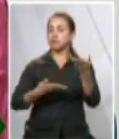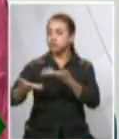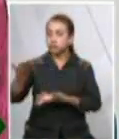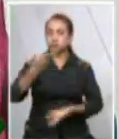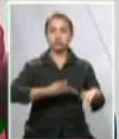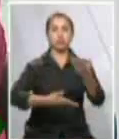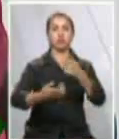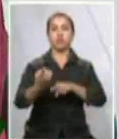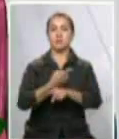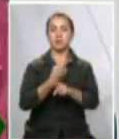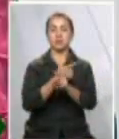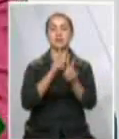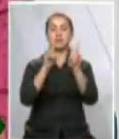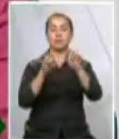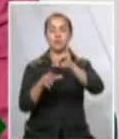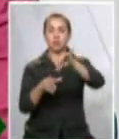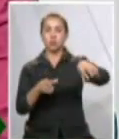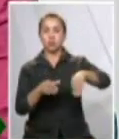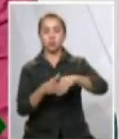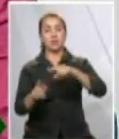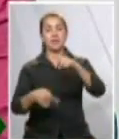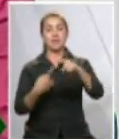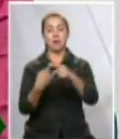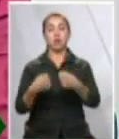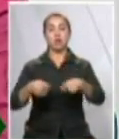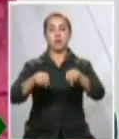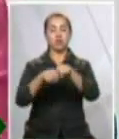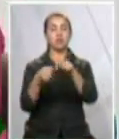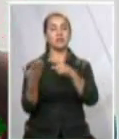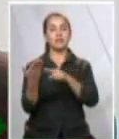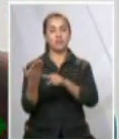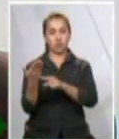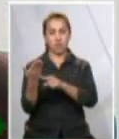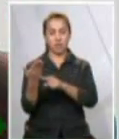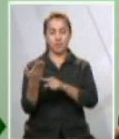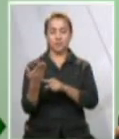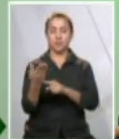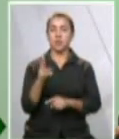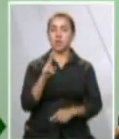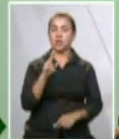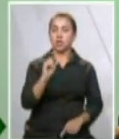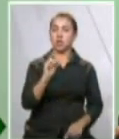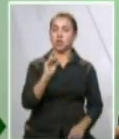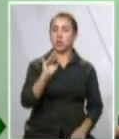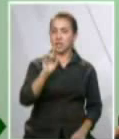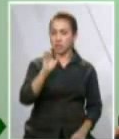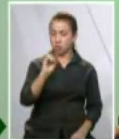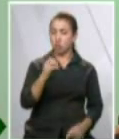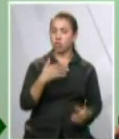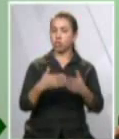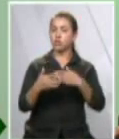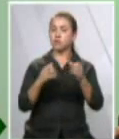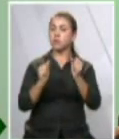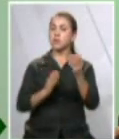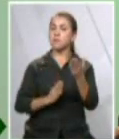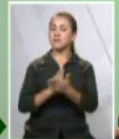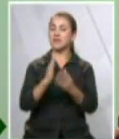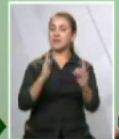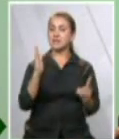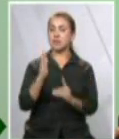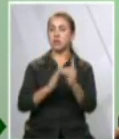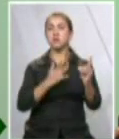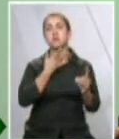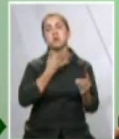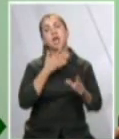en torno a la inclusión y a la tecnología. Uh-huh. ¿No? Rodrigo, ¿por dónde debiera ir también el desarrollo de...?